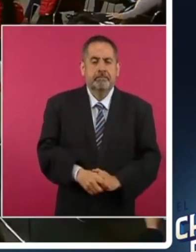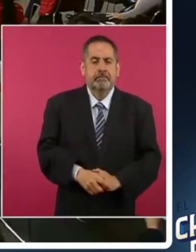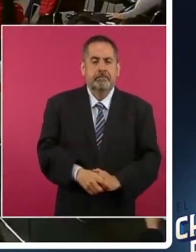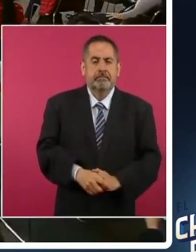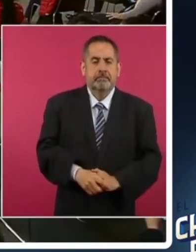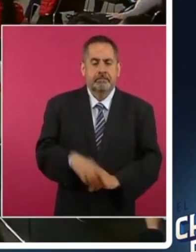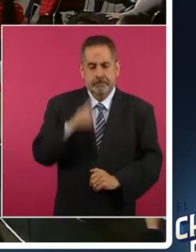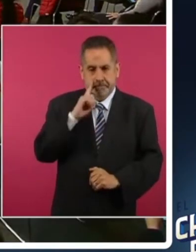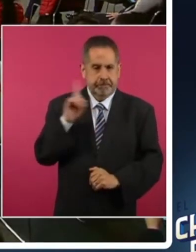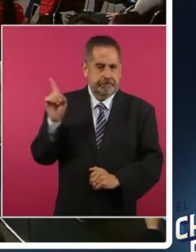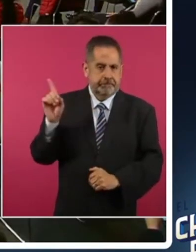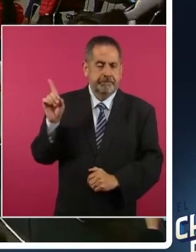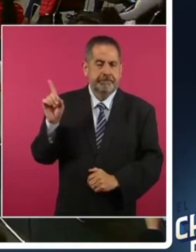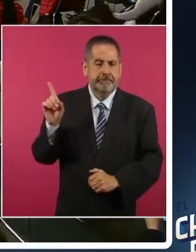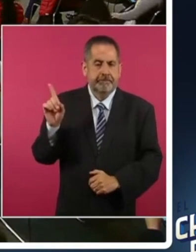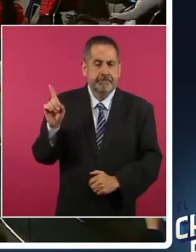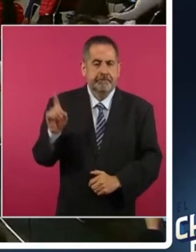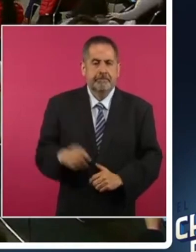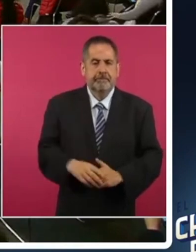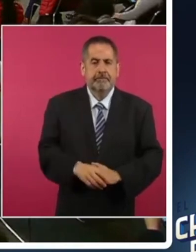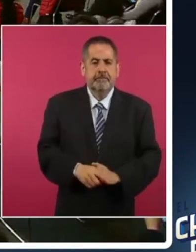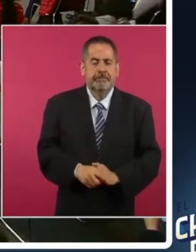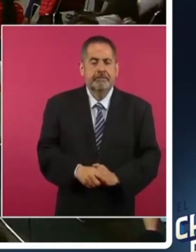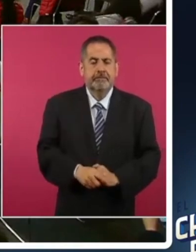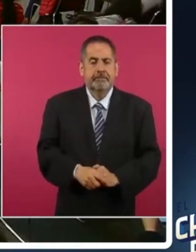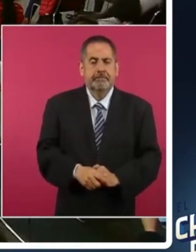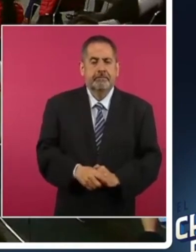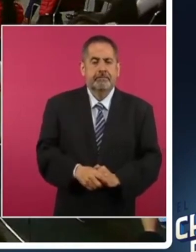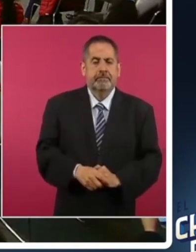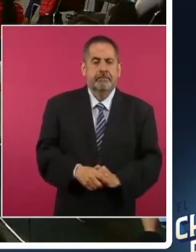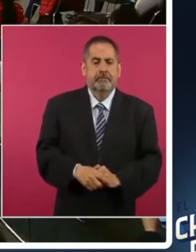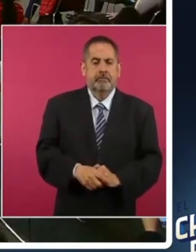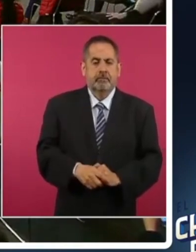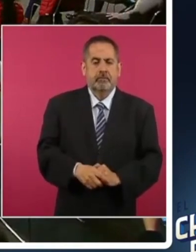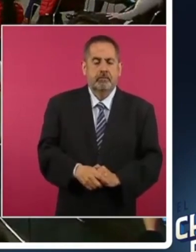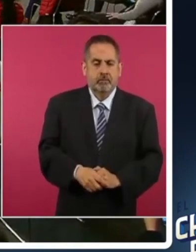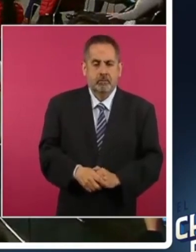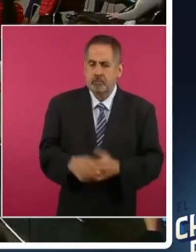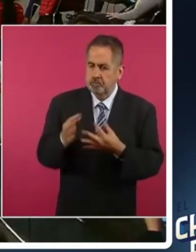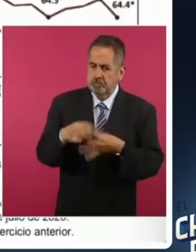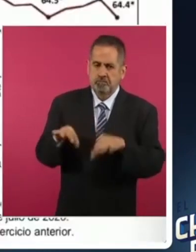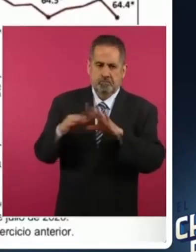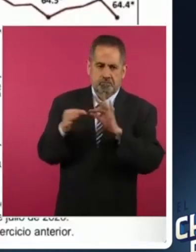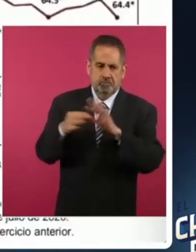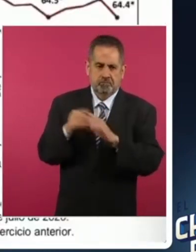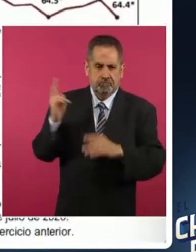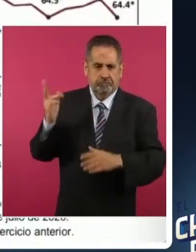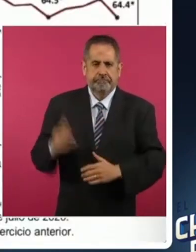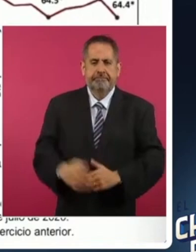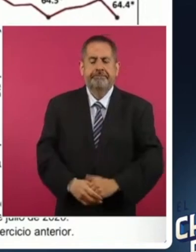miren, esto es importantísimo.